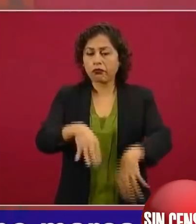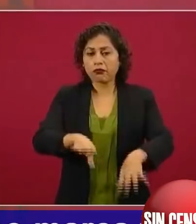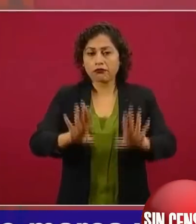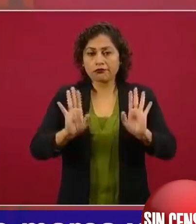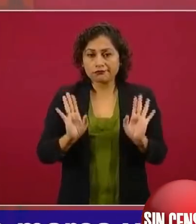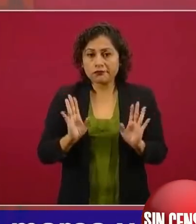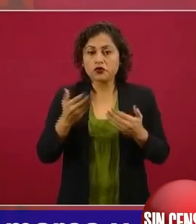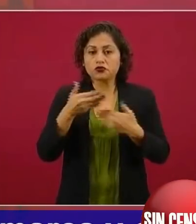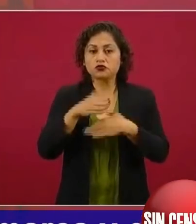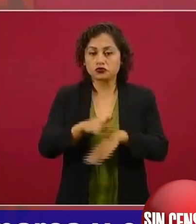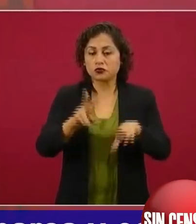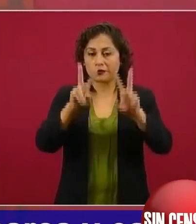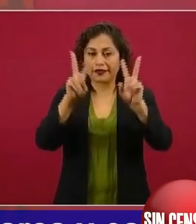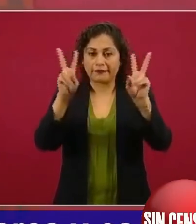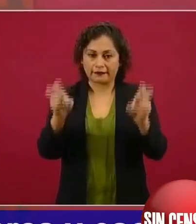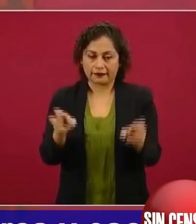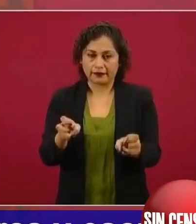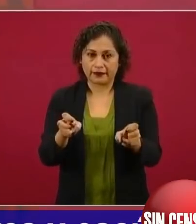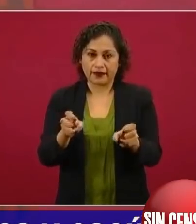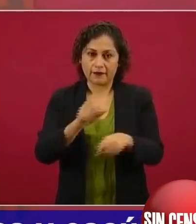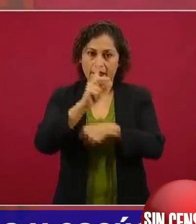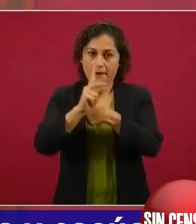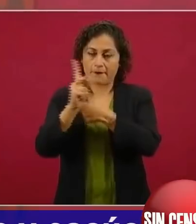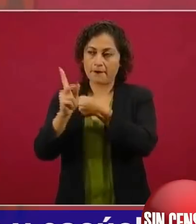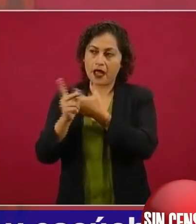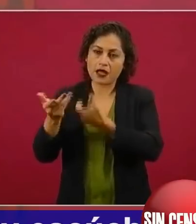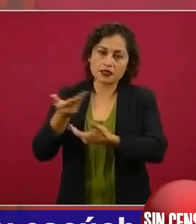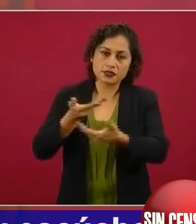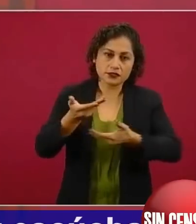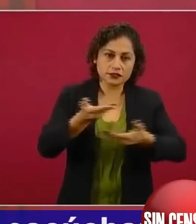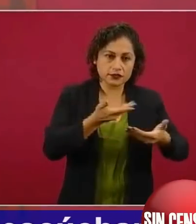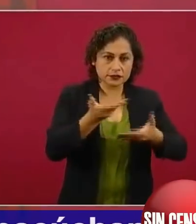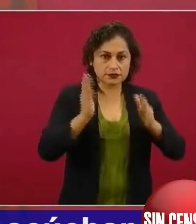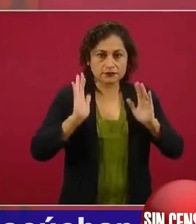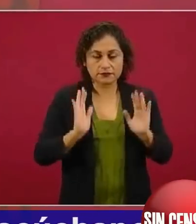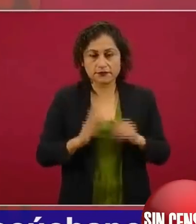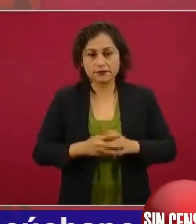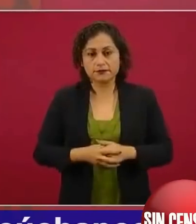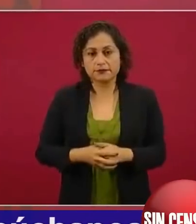materia de relaciones internacionales.